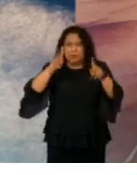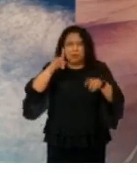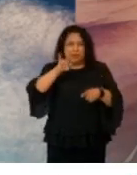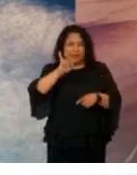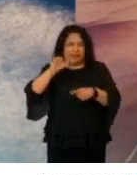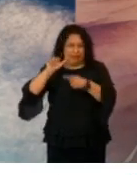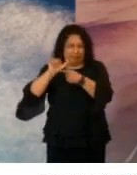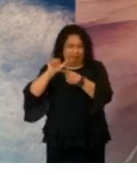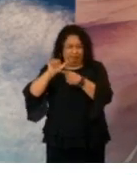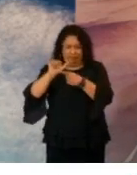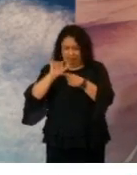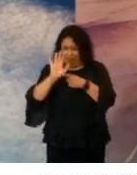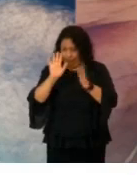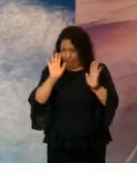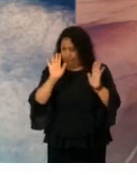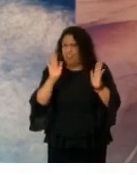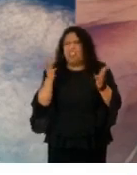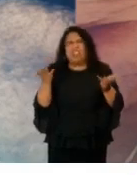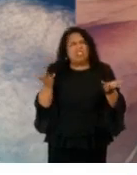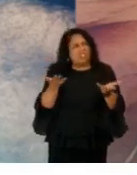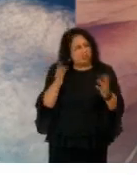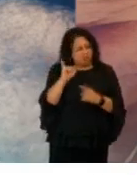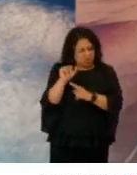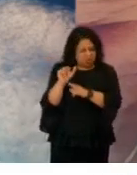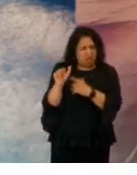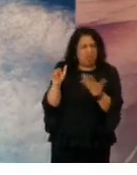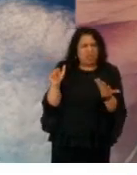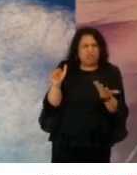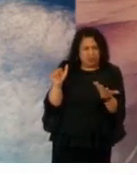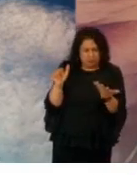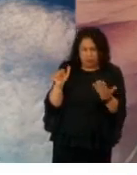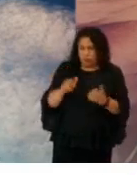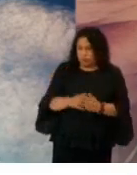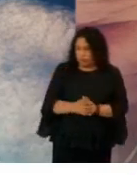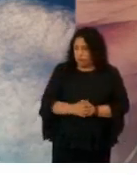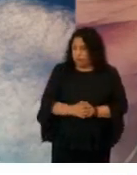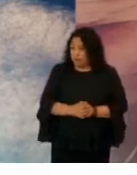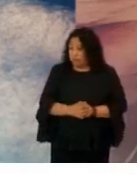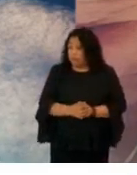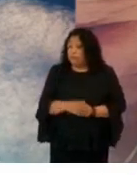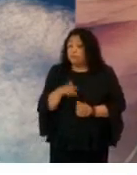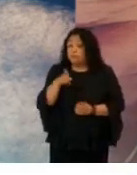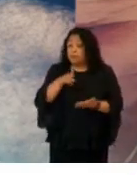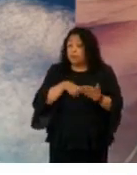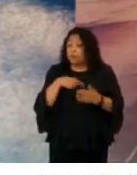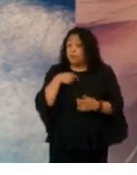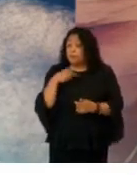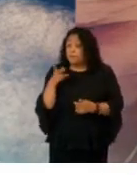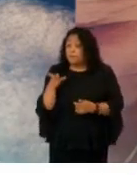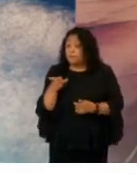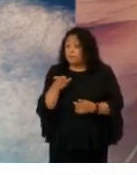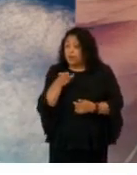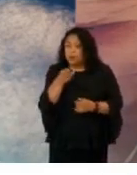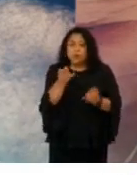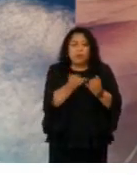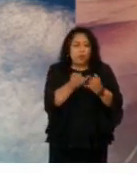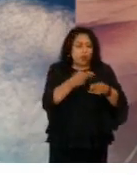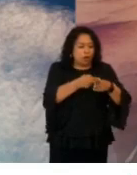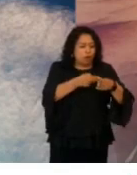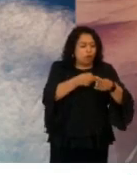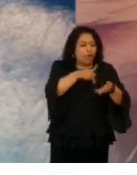artificial, ¿no? ¿Qué vamos a hacer con la inteligencia artificial? Es la misma pregunta que vamos a hacer con el cuchillo de la cocina.